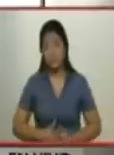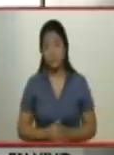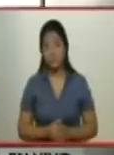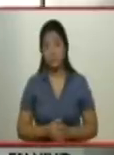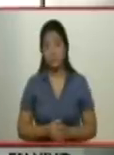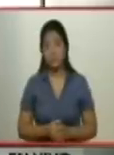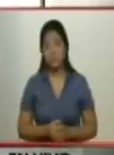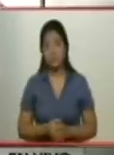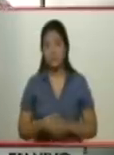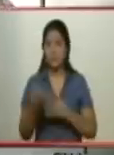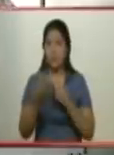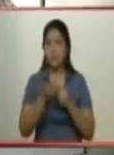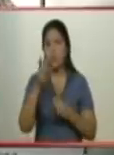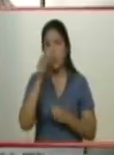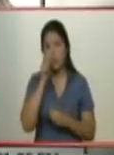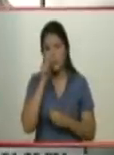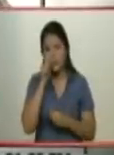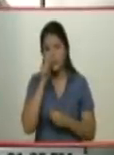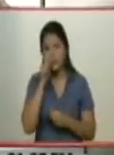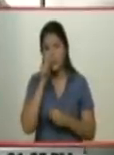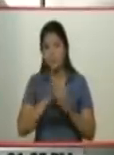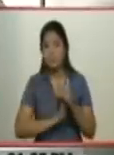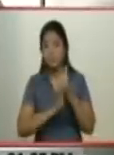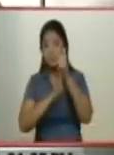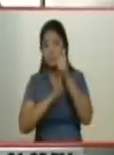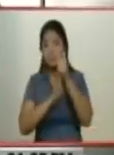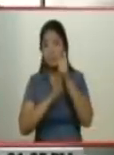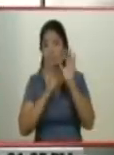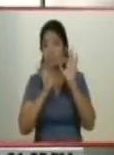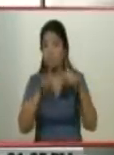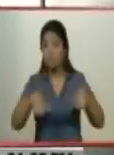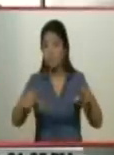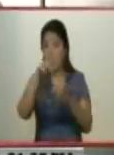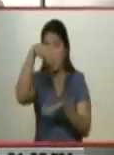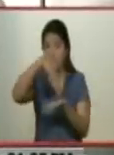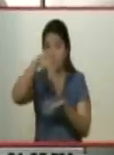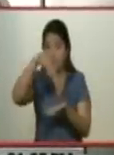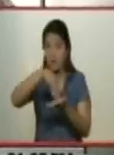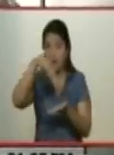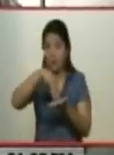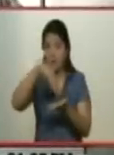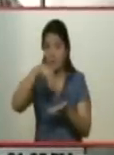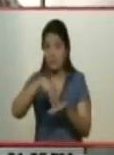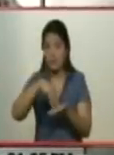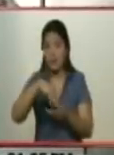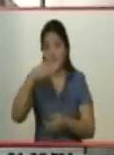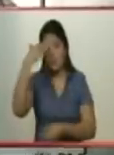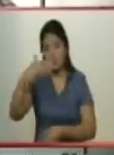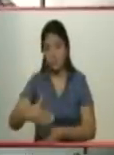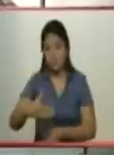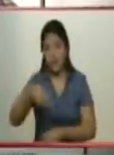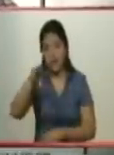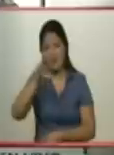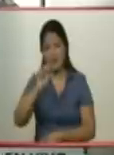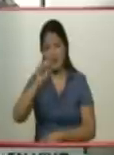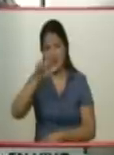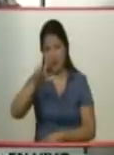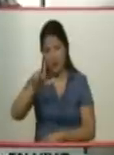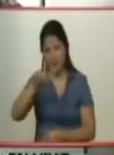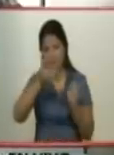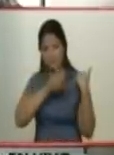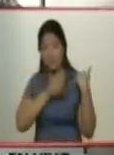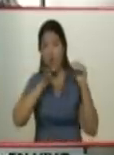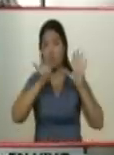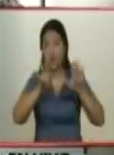conducidas por el comandante de la zona operativa del Estado Miranda el general ral al mando de 900